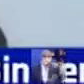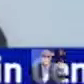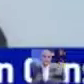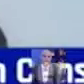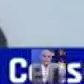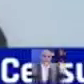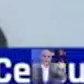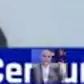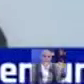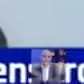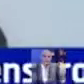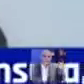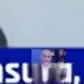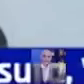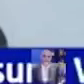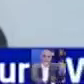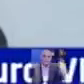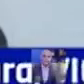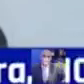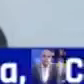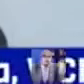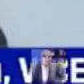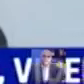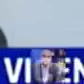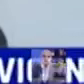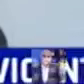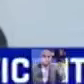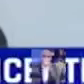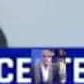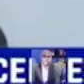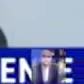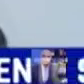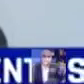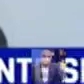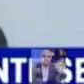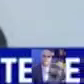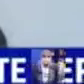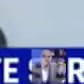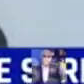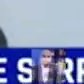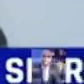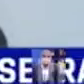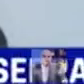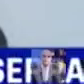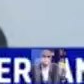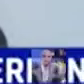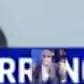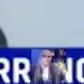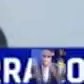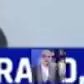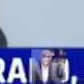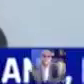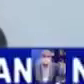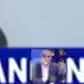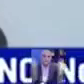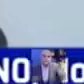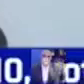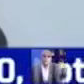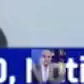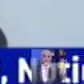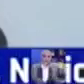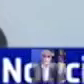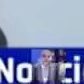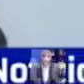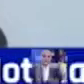Familia Sin Censura, estamos participando de lunes a viernes en punto de las 11 de la mañana, síganme por favor en